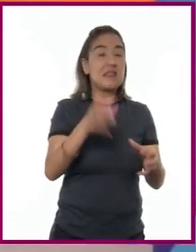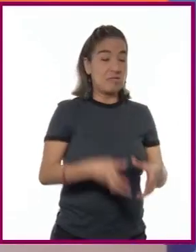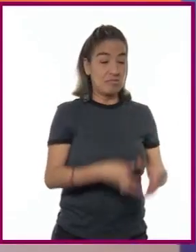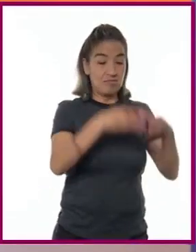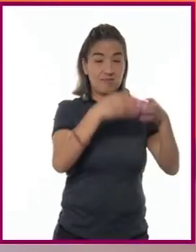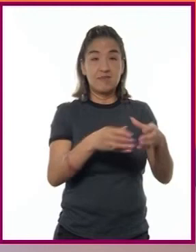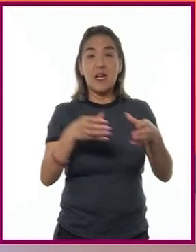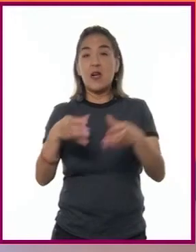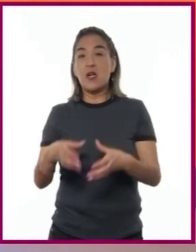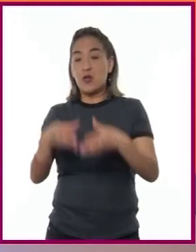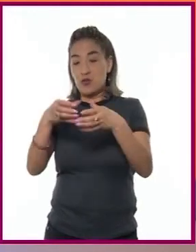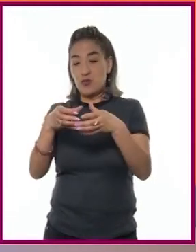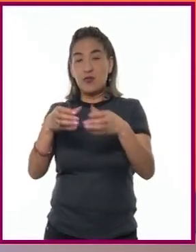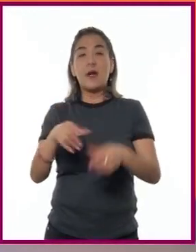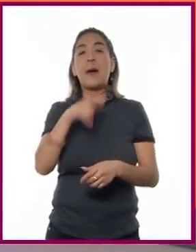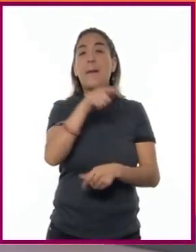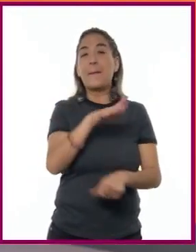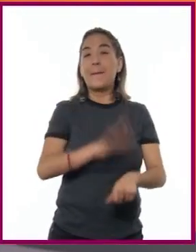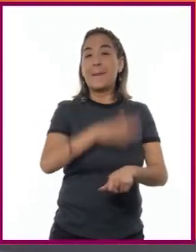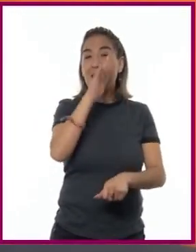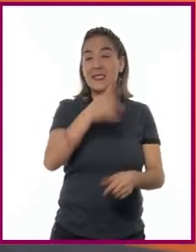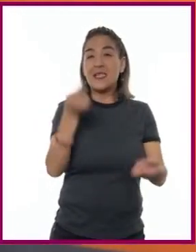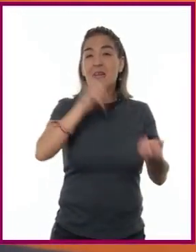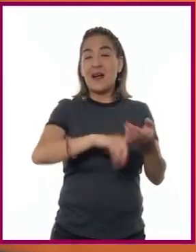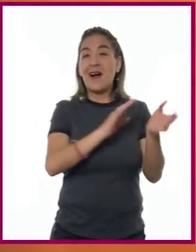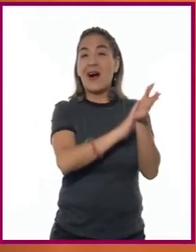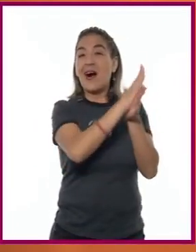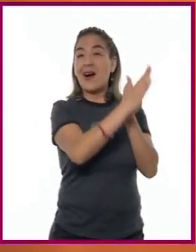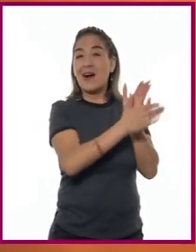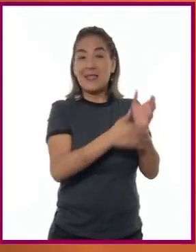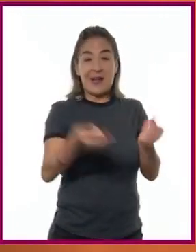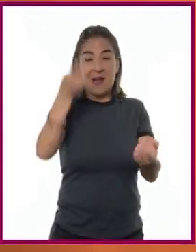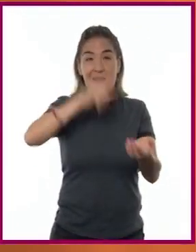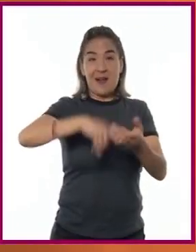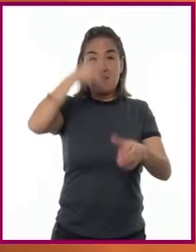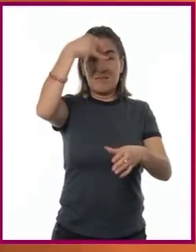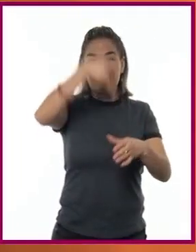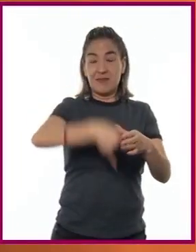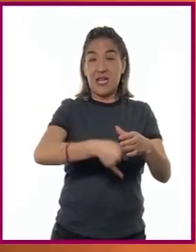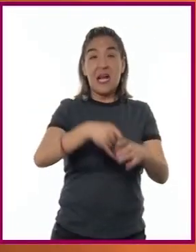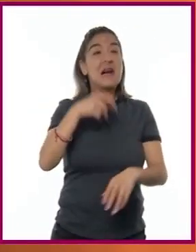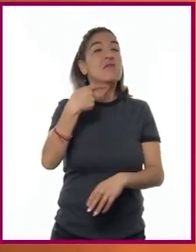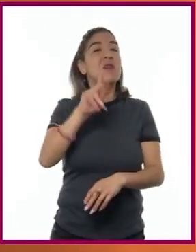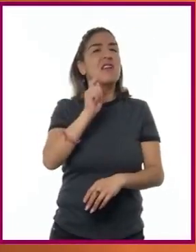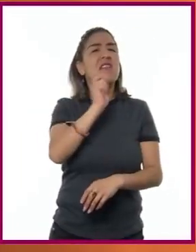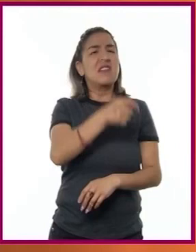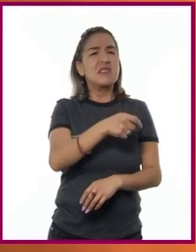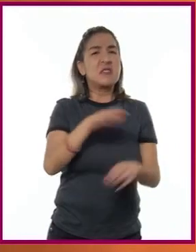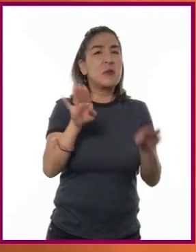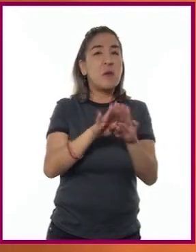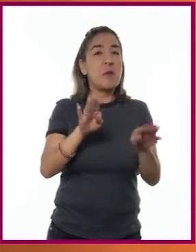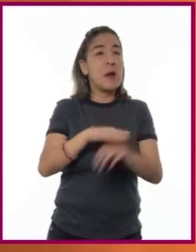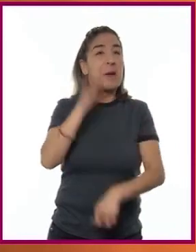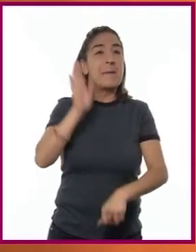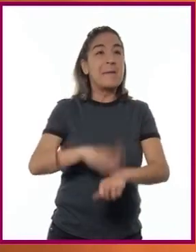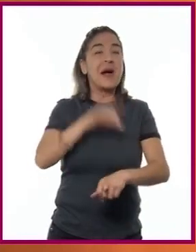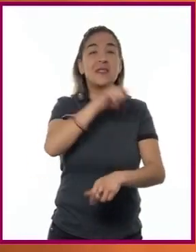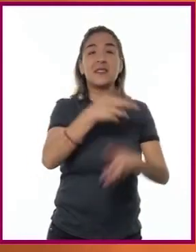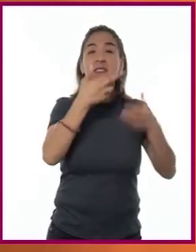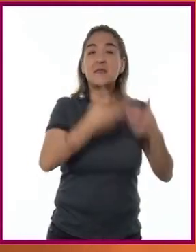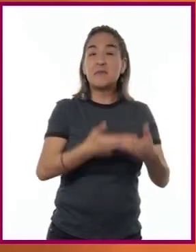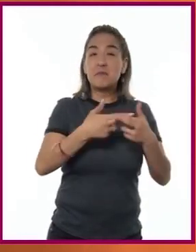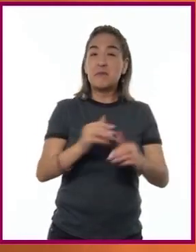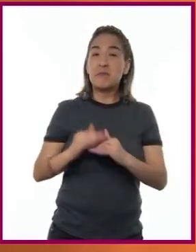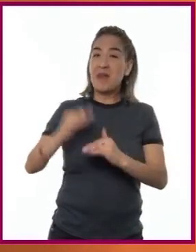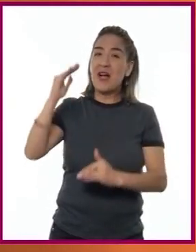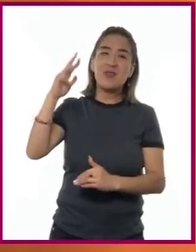tenga mayor cantidad de área en su superficie, no siempre quiere decir que tenga una capacidad